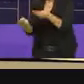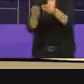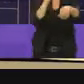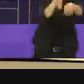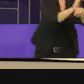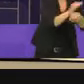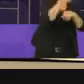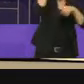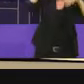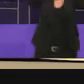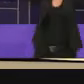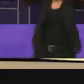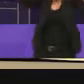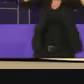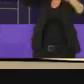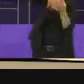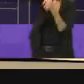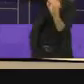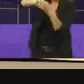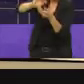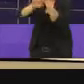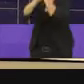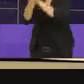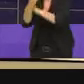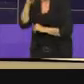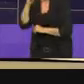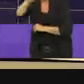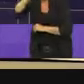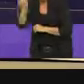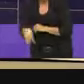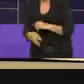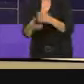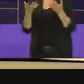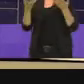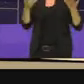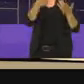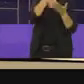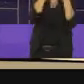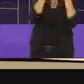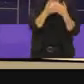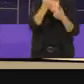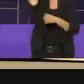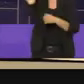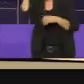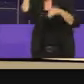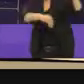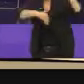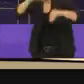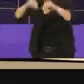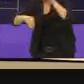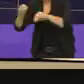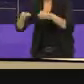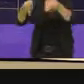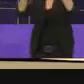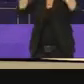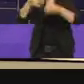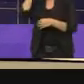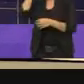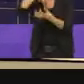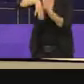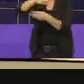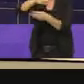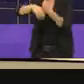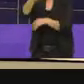no han invertido precisamente en un en un elemento fundamental para desarrollar economía